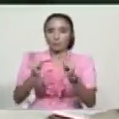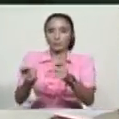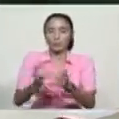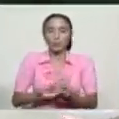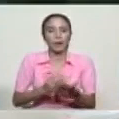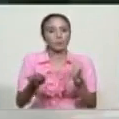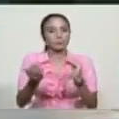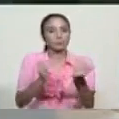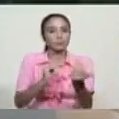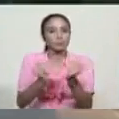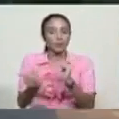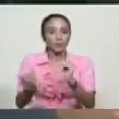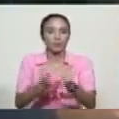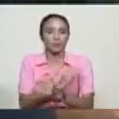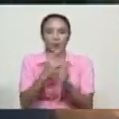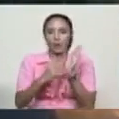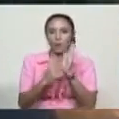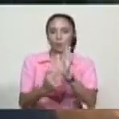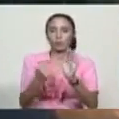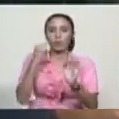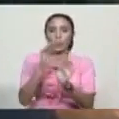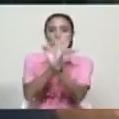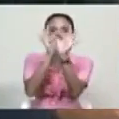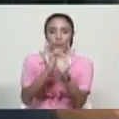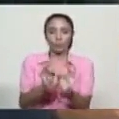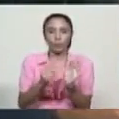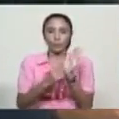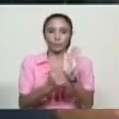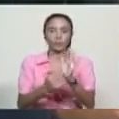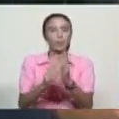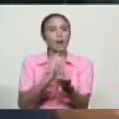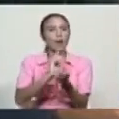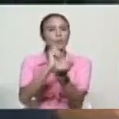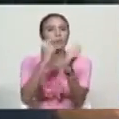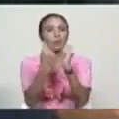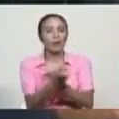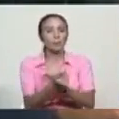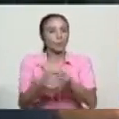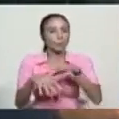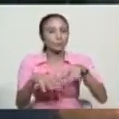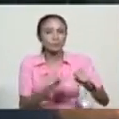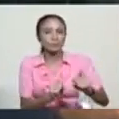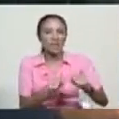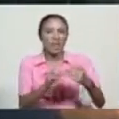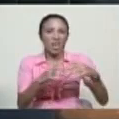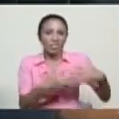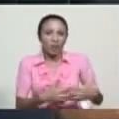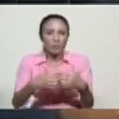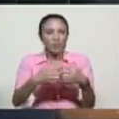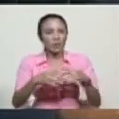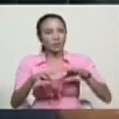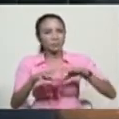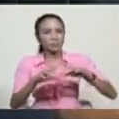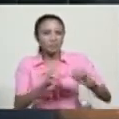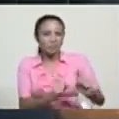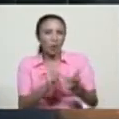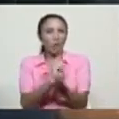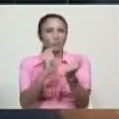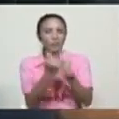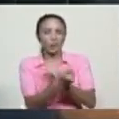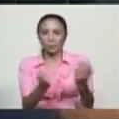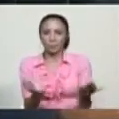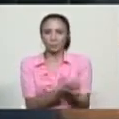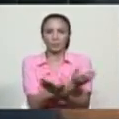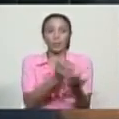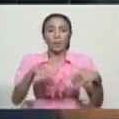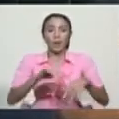irradiar un espíritu decolonial que permita descubrirse al venezolano como tal desde